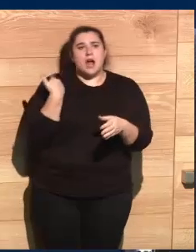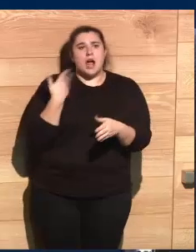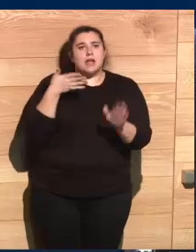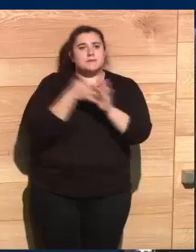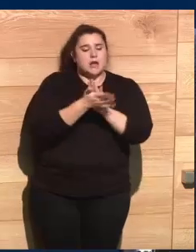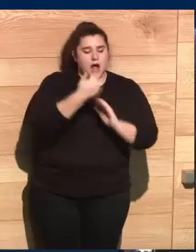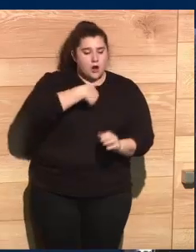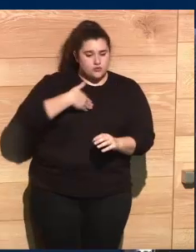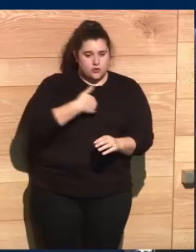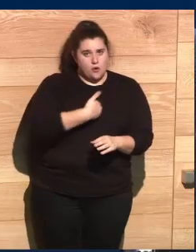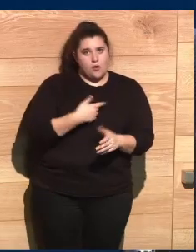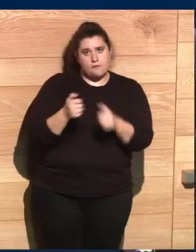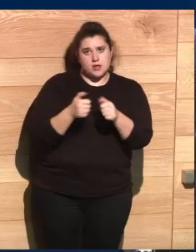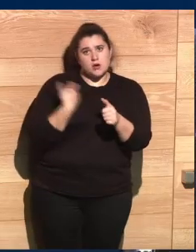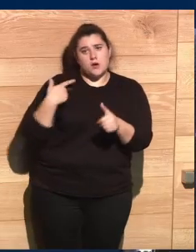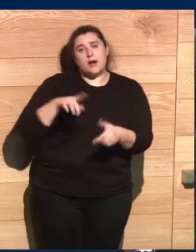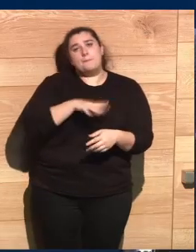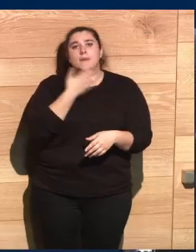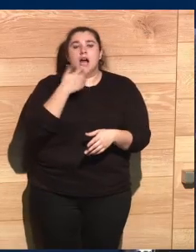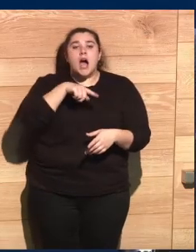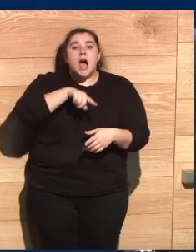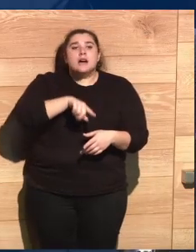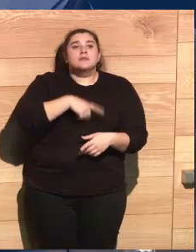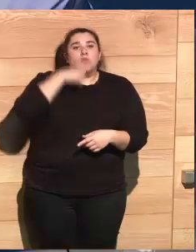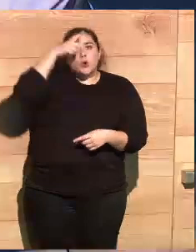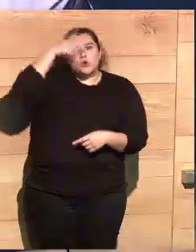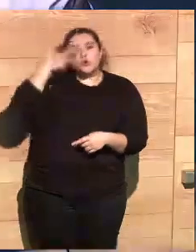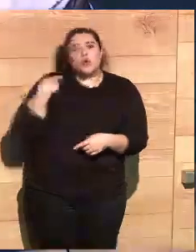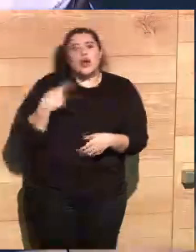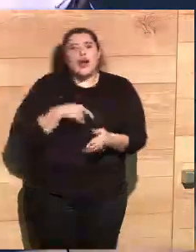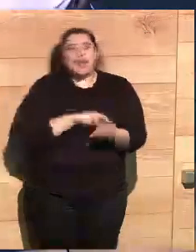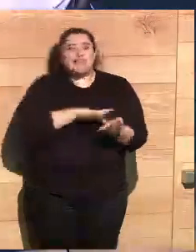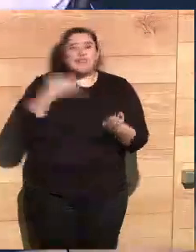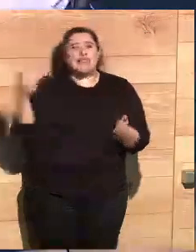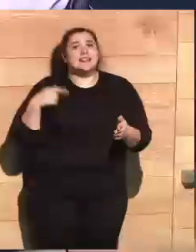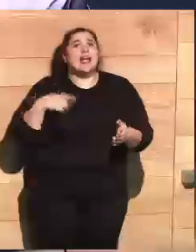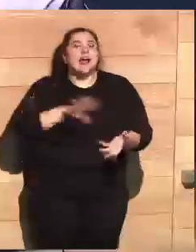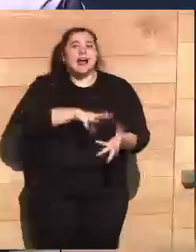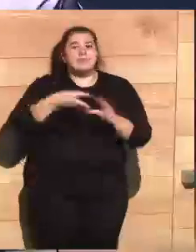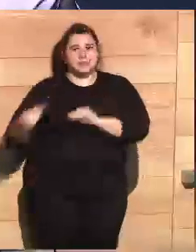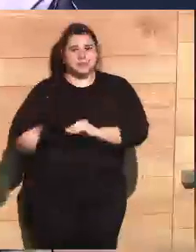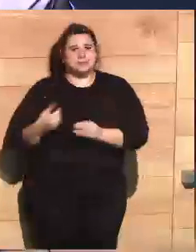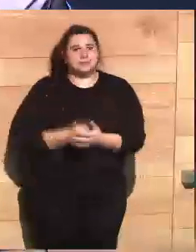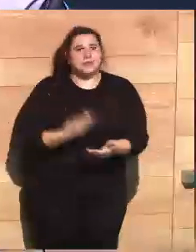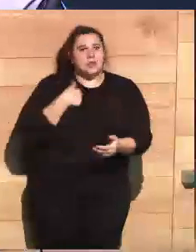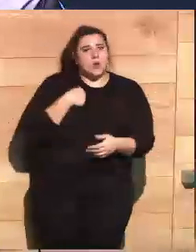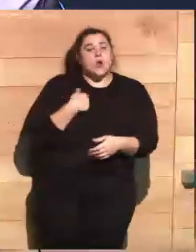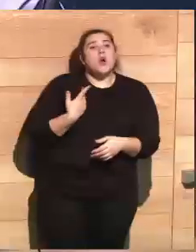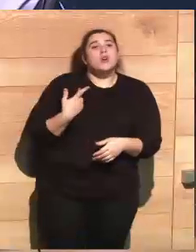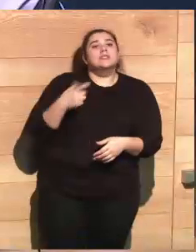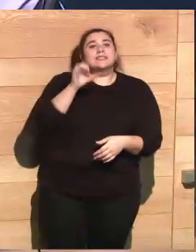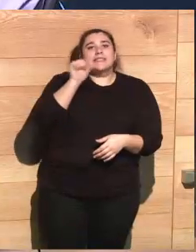los videojuegos y cómo se han adaptado a la cultura digital. Y bueno, yo soy Eduardo Saldaña, codirector del Orden